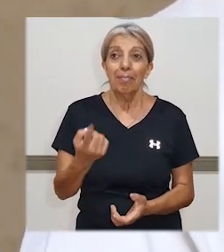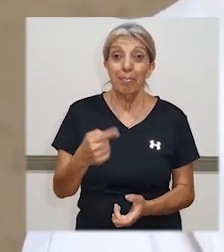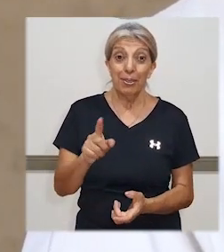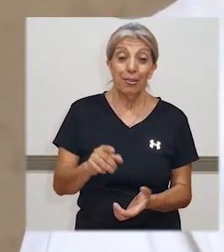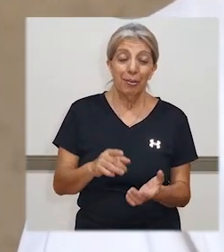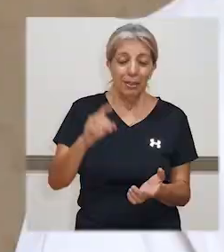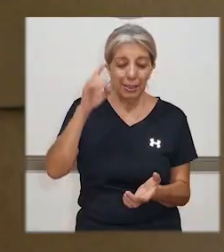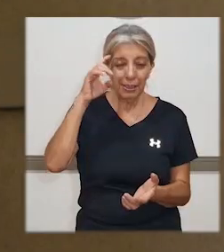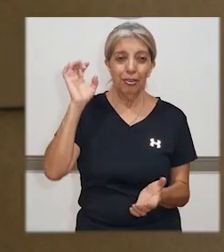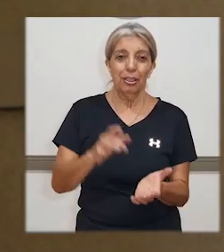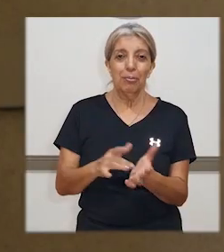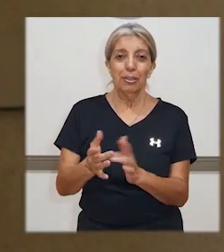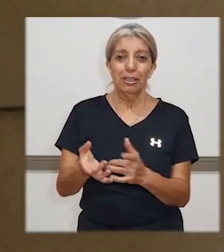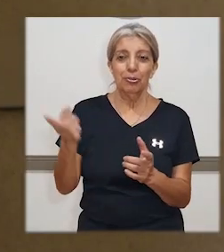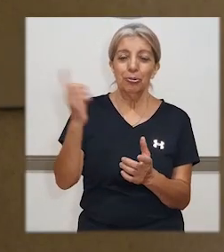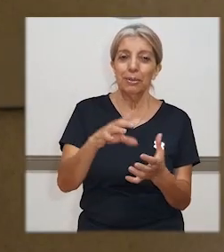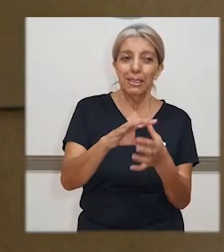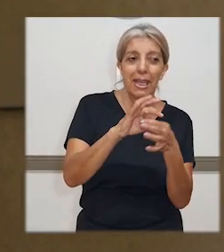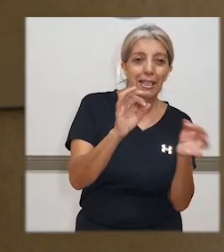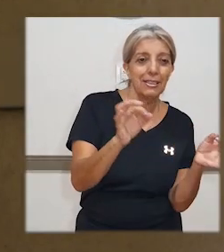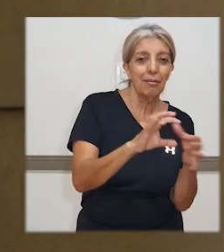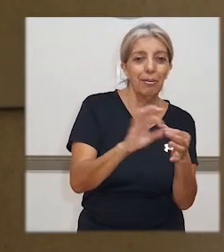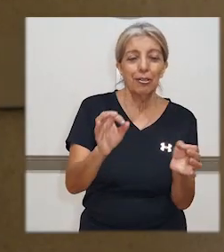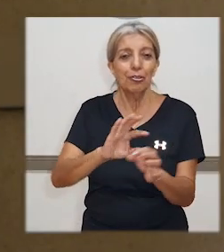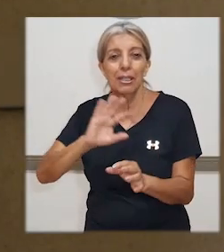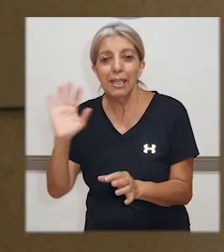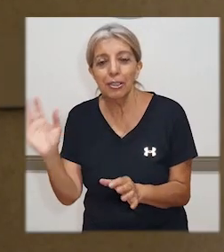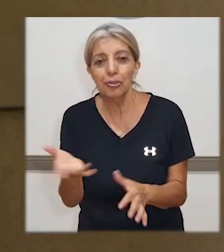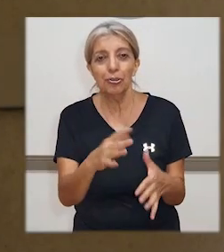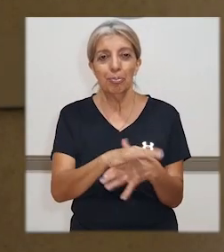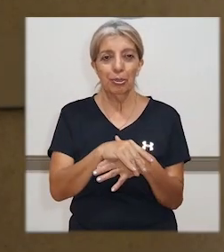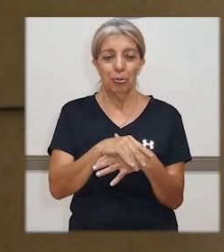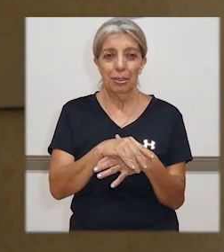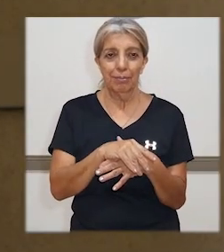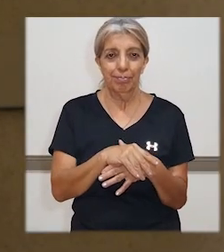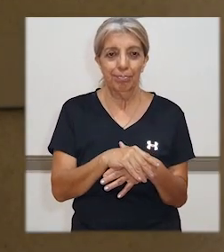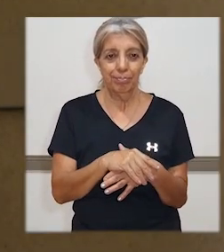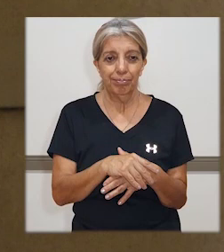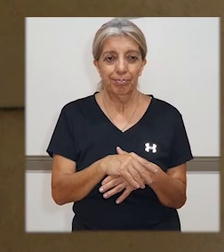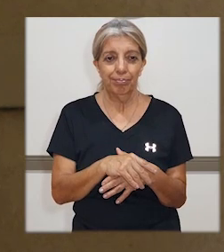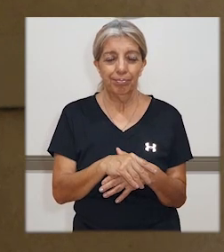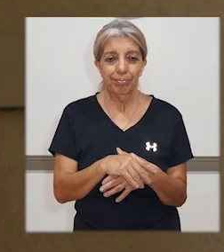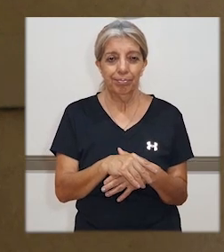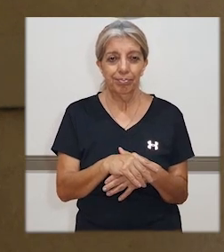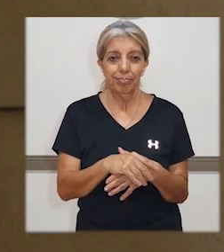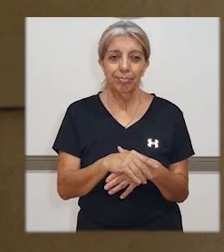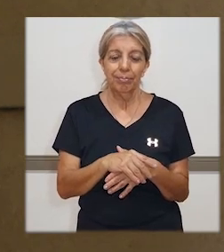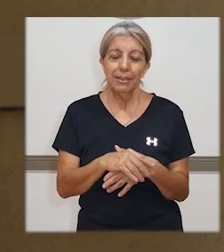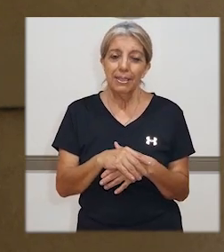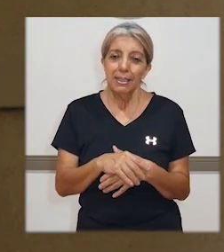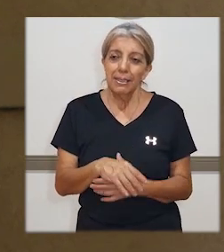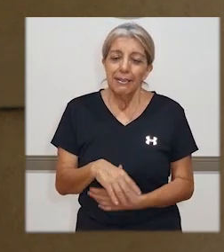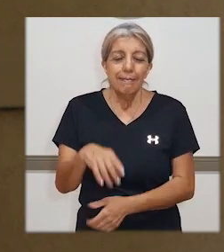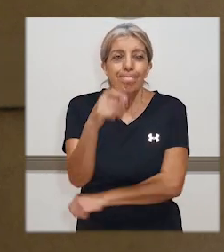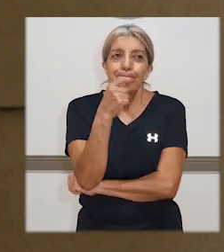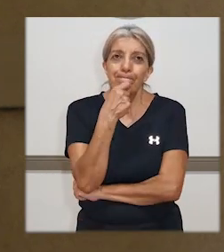a liberarnos. La otra acción que describe el Evangelio es la de ingresar por la puerta. Por la